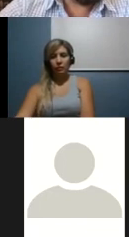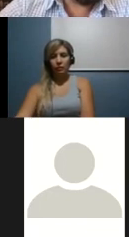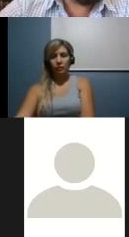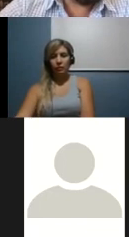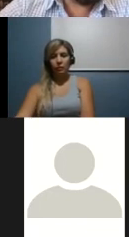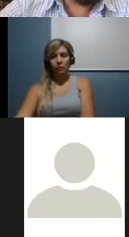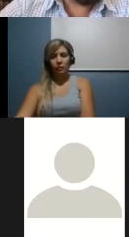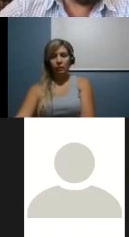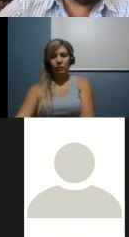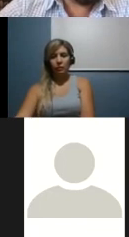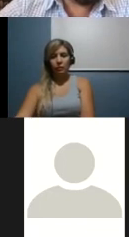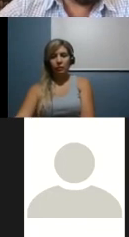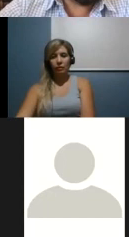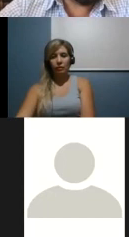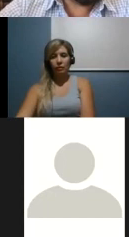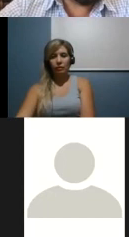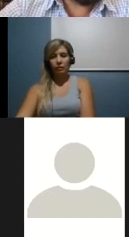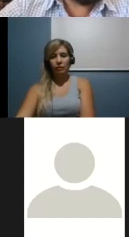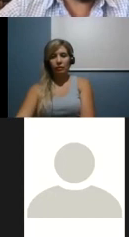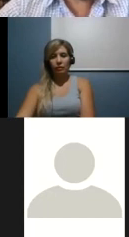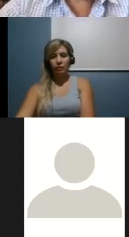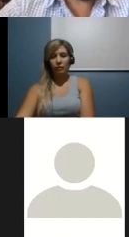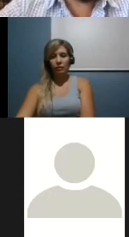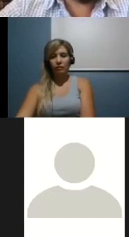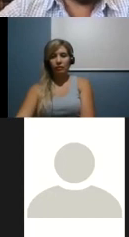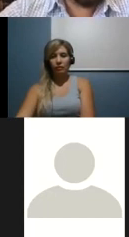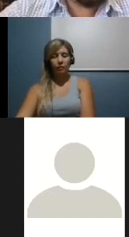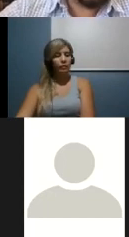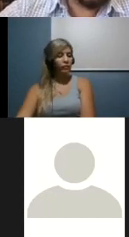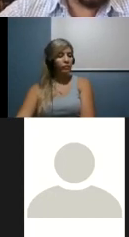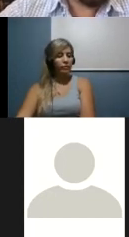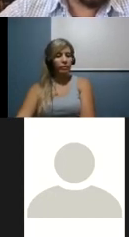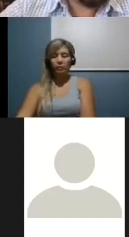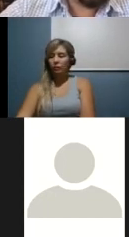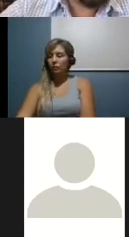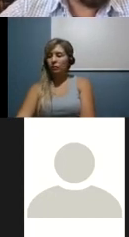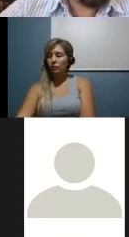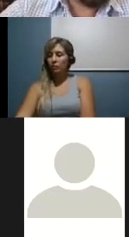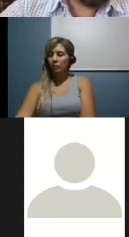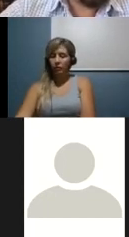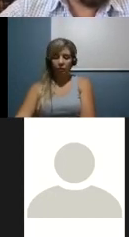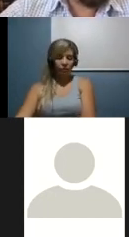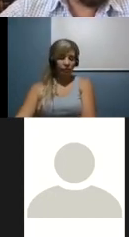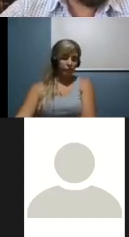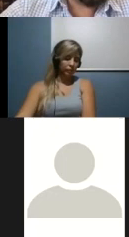quieren, Víctor, les comparto cuál ha sido la metodología, pero ha sido parte de empezar a pensar